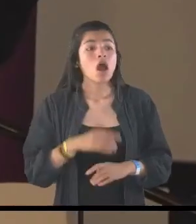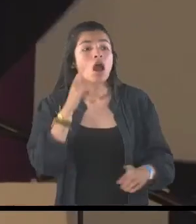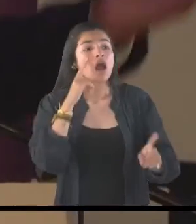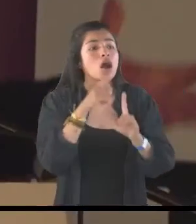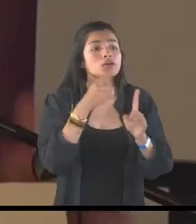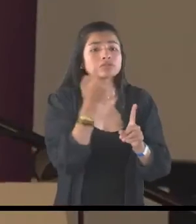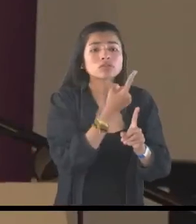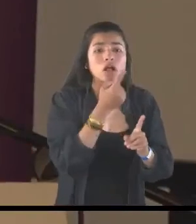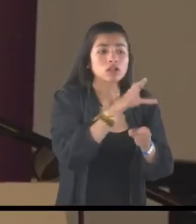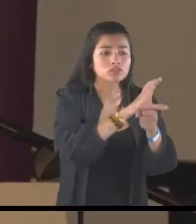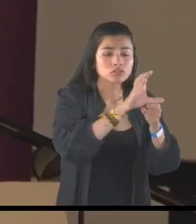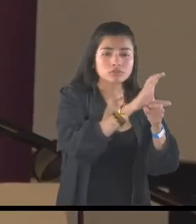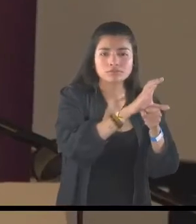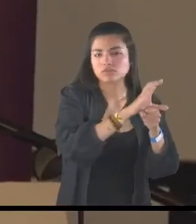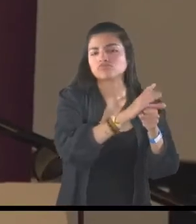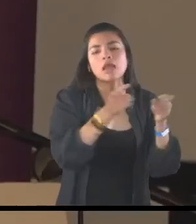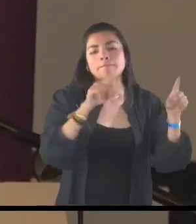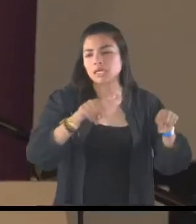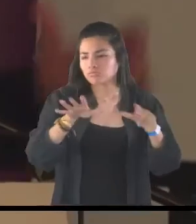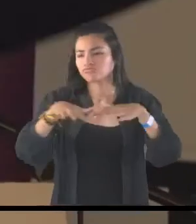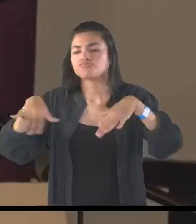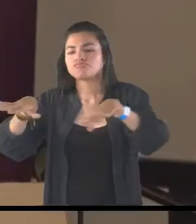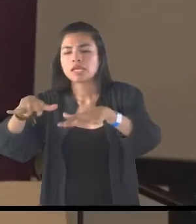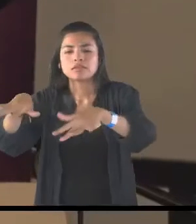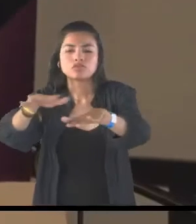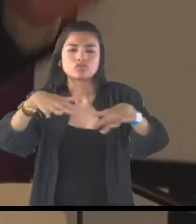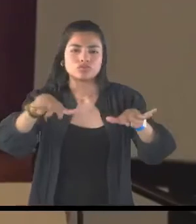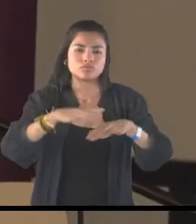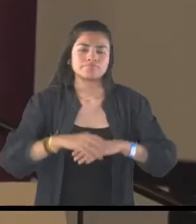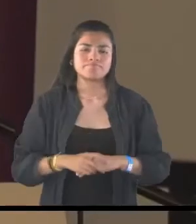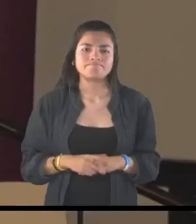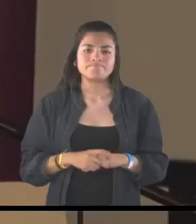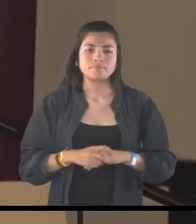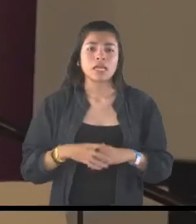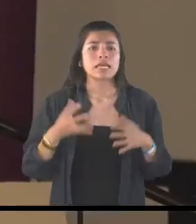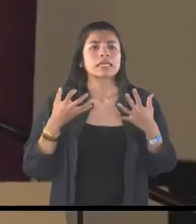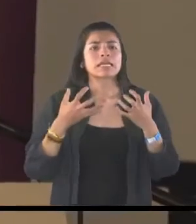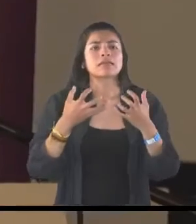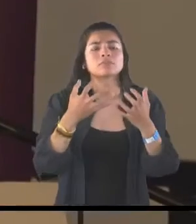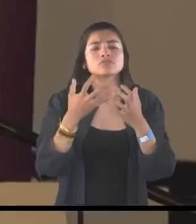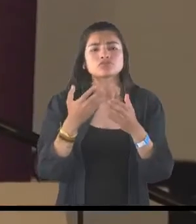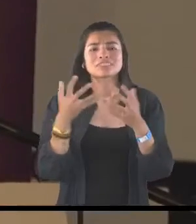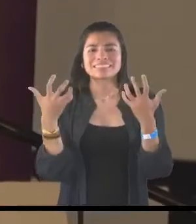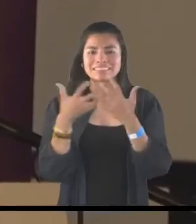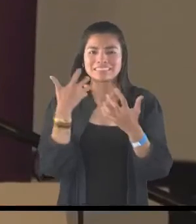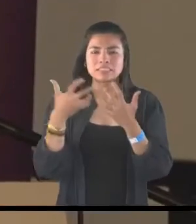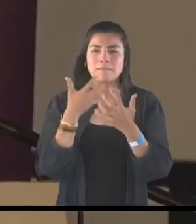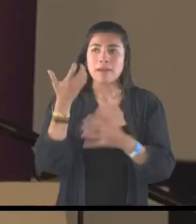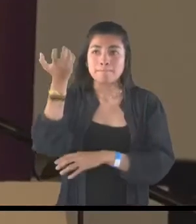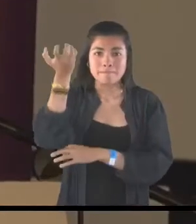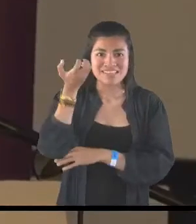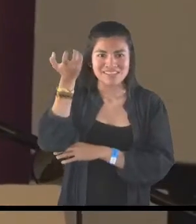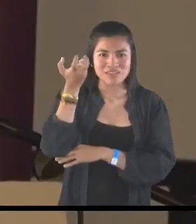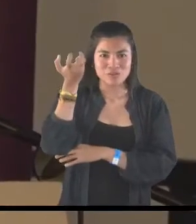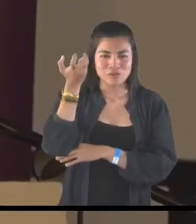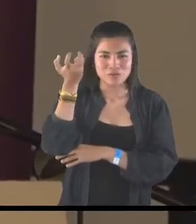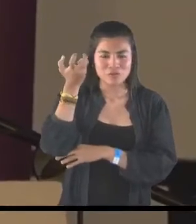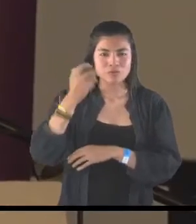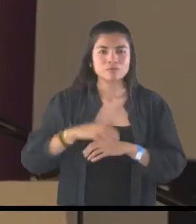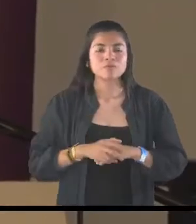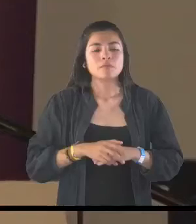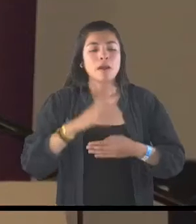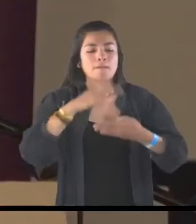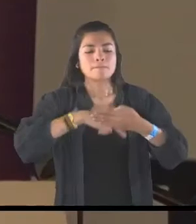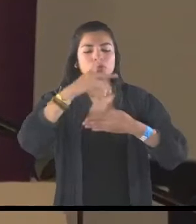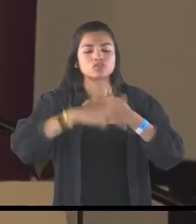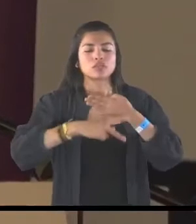ciudades, sino también a los de los territorios. Queremos llevar un sistema de pensiones a través de un proyecto de